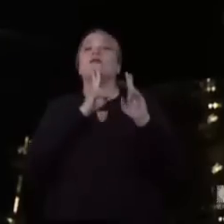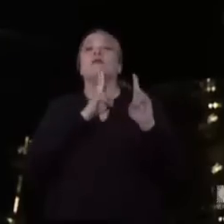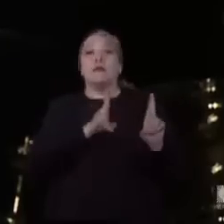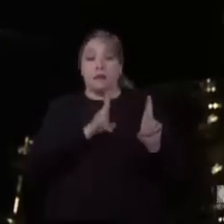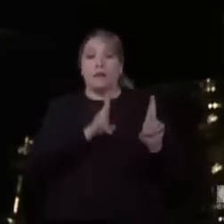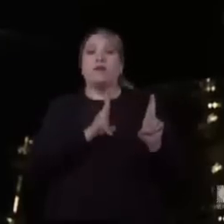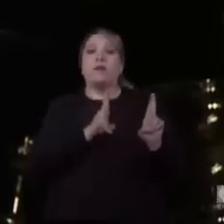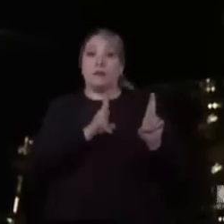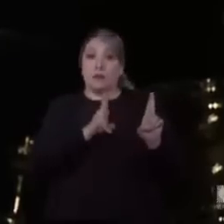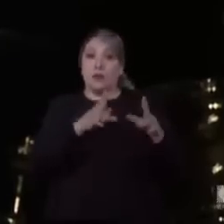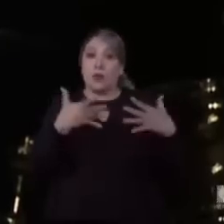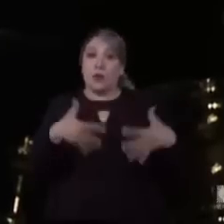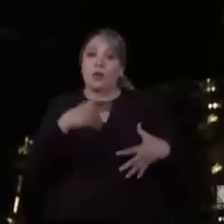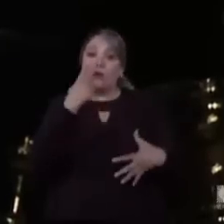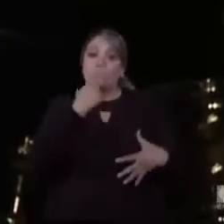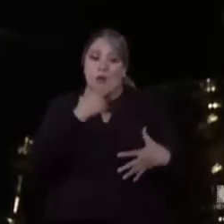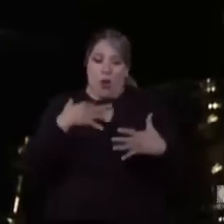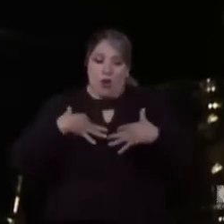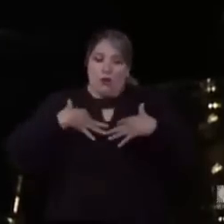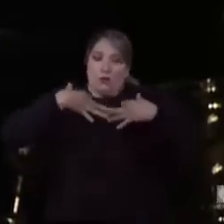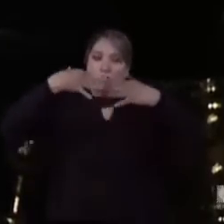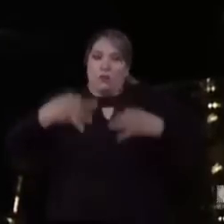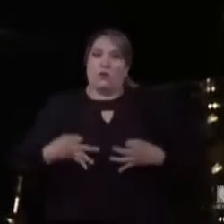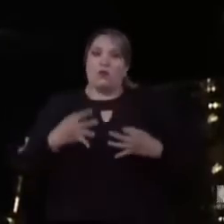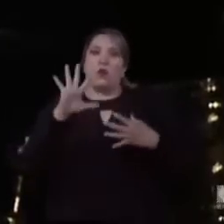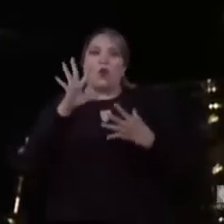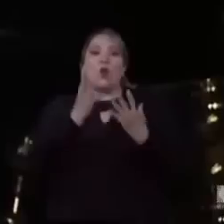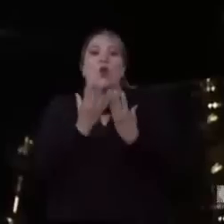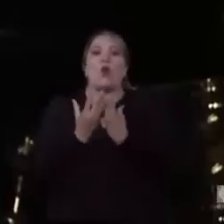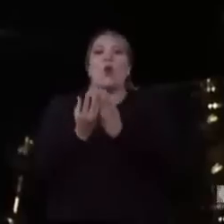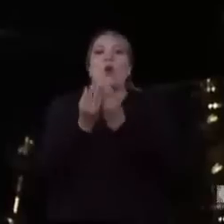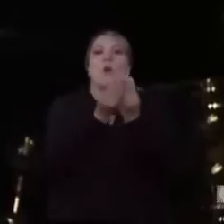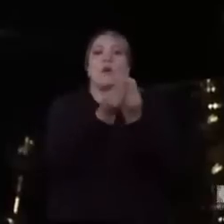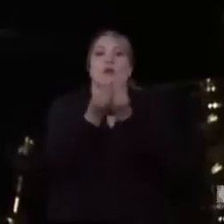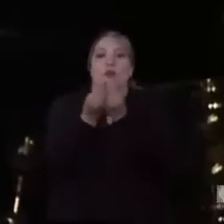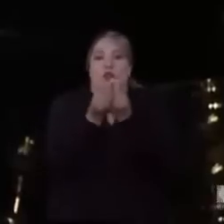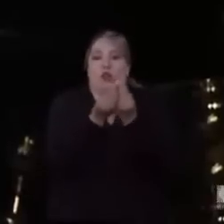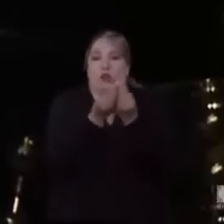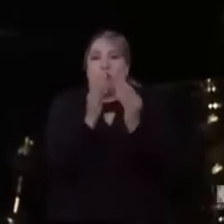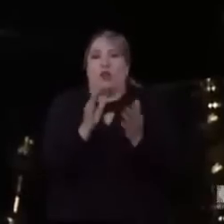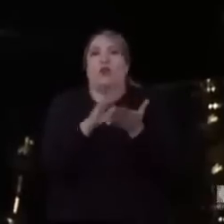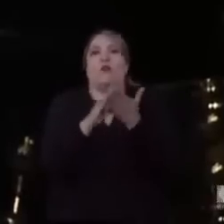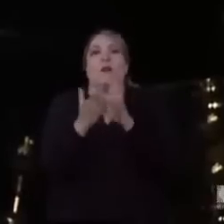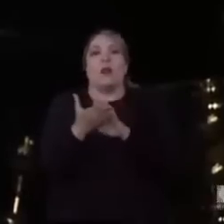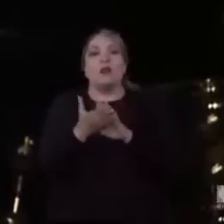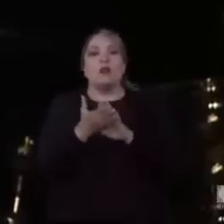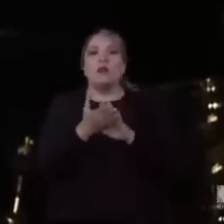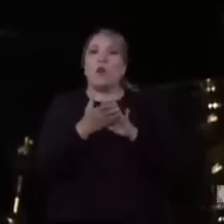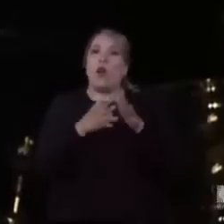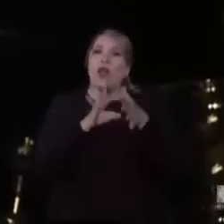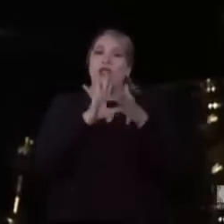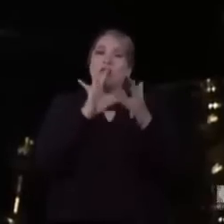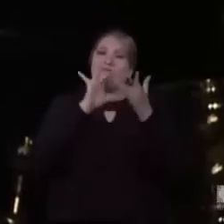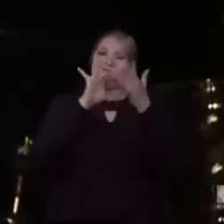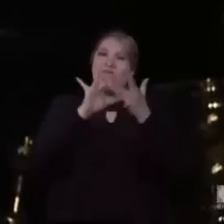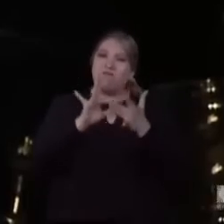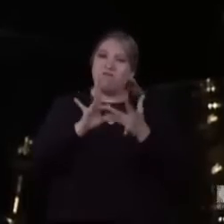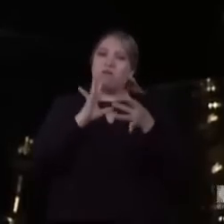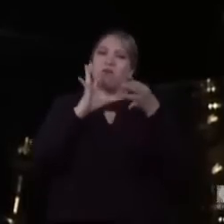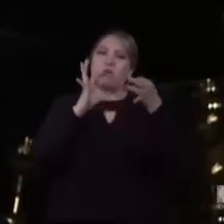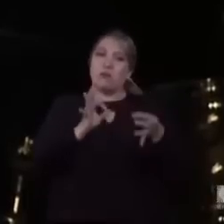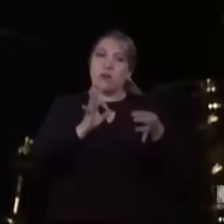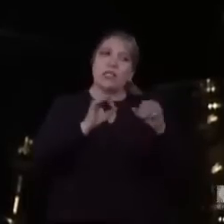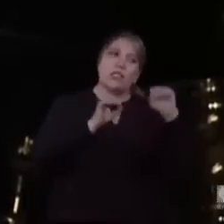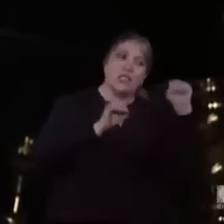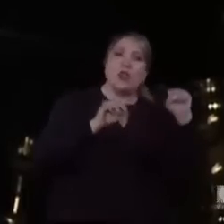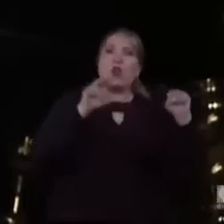aquí compromete la honradez de los comisionados y comisionadas, la coherencia y el rigor para poder afirmar